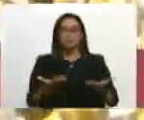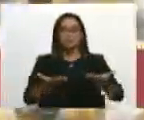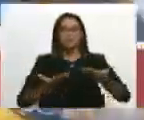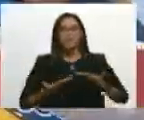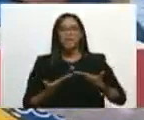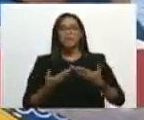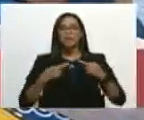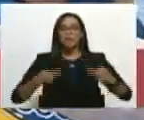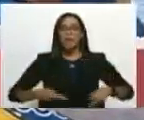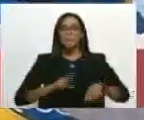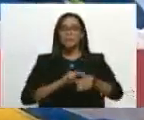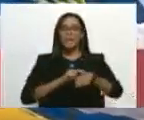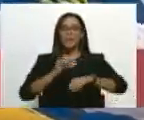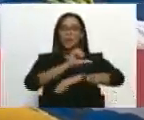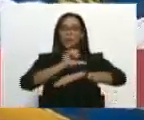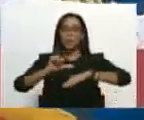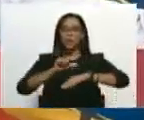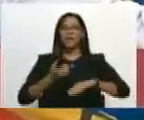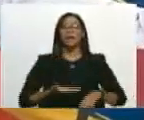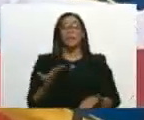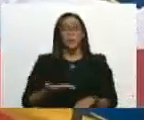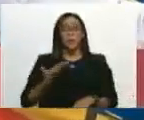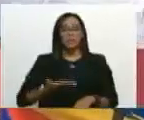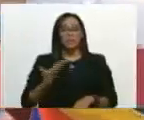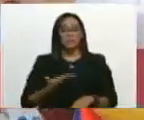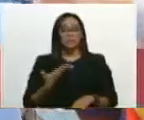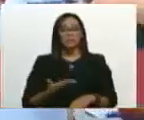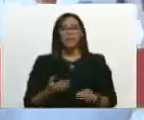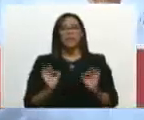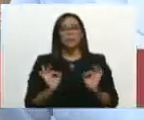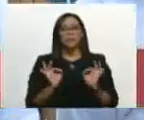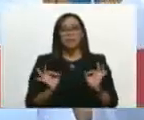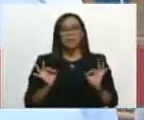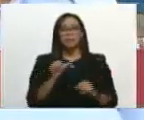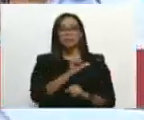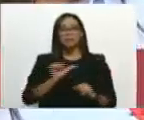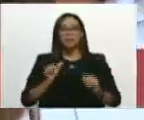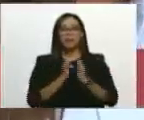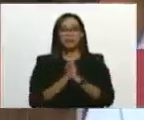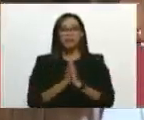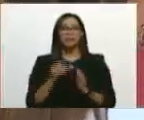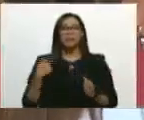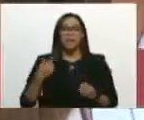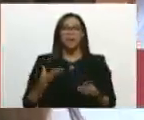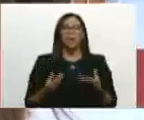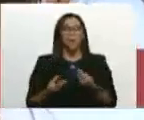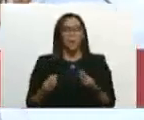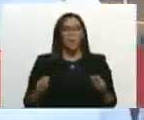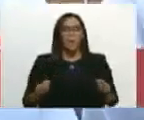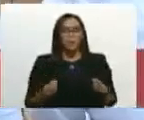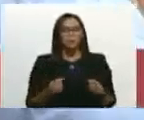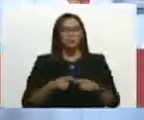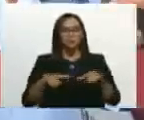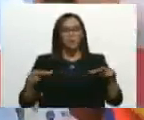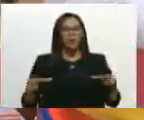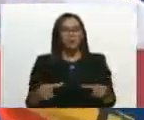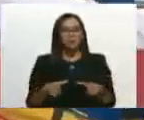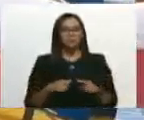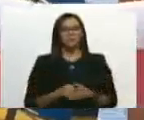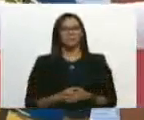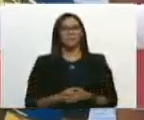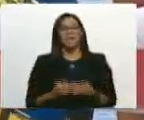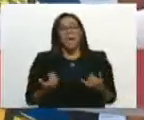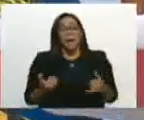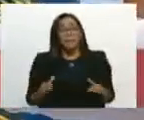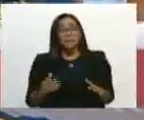insumos médico-quirúrgicos que son de gran importancia, sobre todo en esta Semana Santa, donde tenemos bastantes eventualidades y ameritamos. A